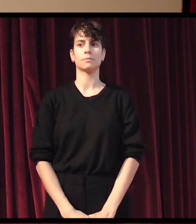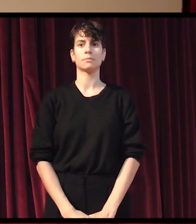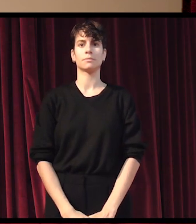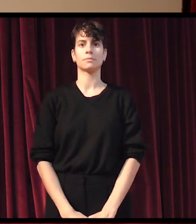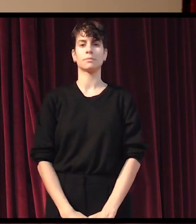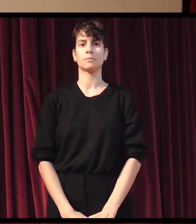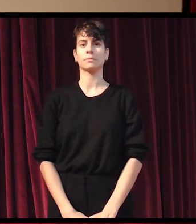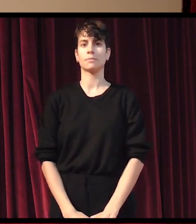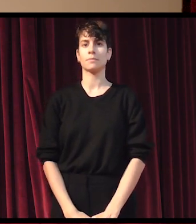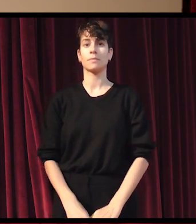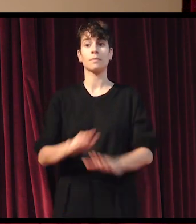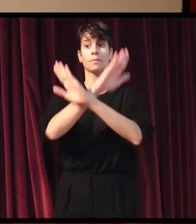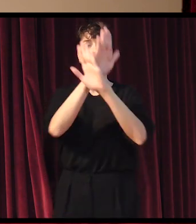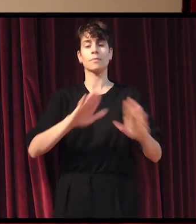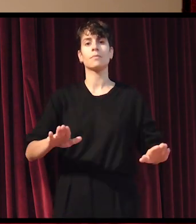Resultado, solicitud rechazada.